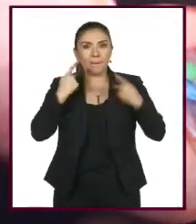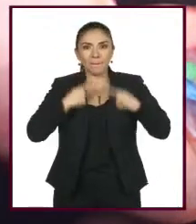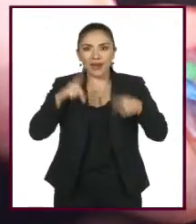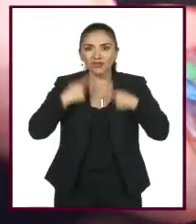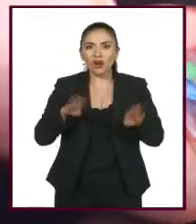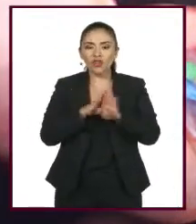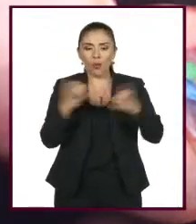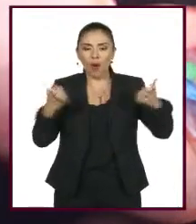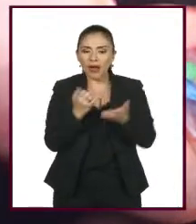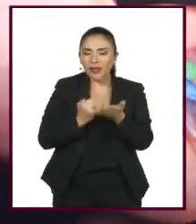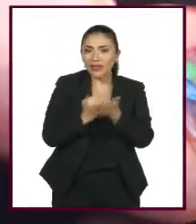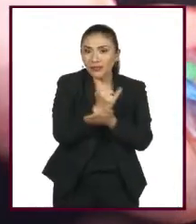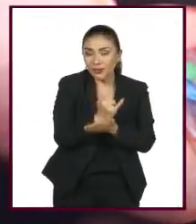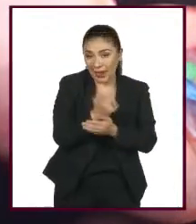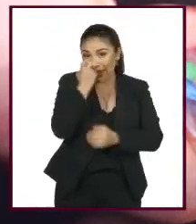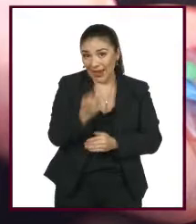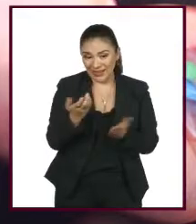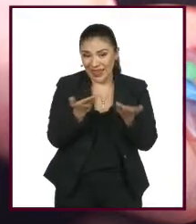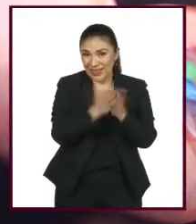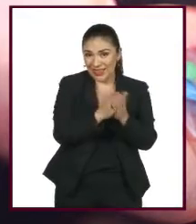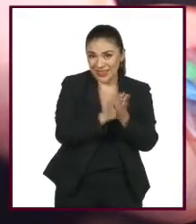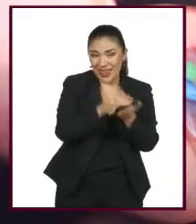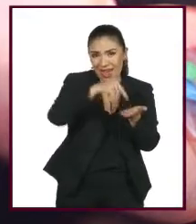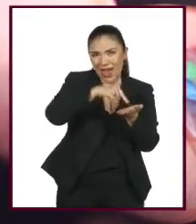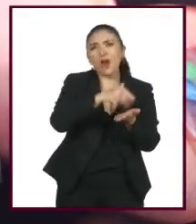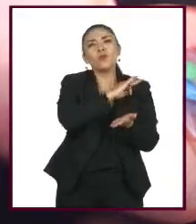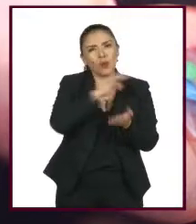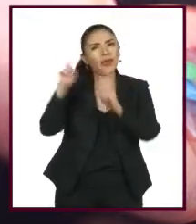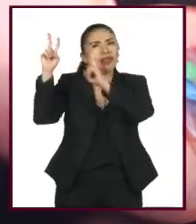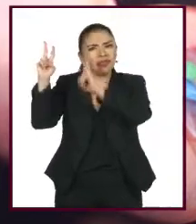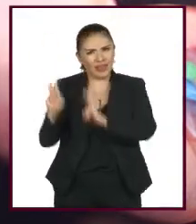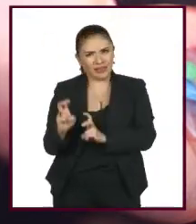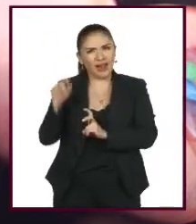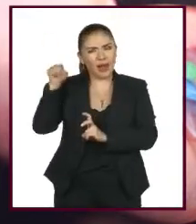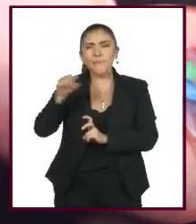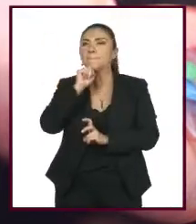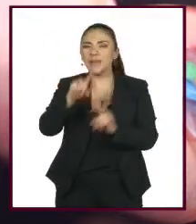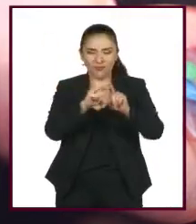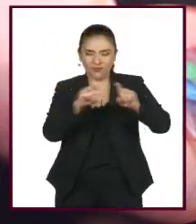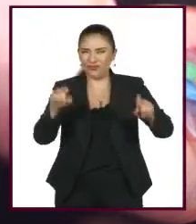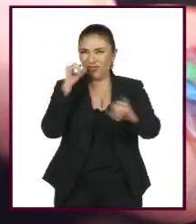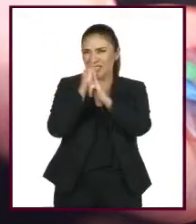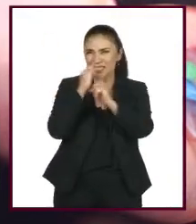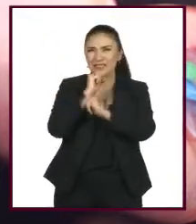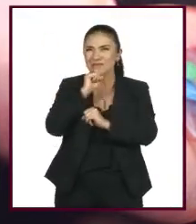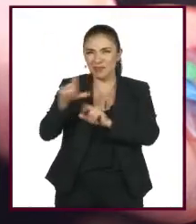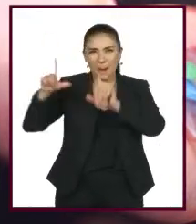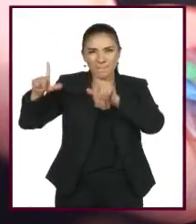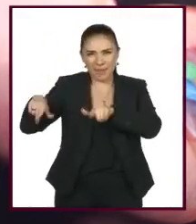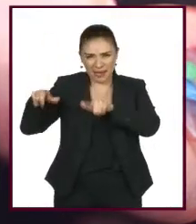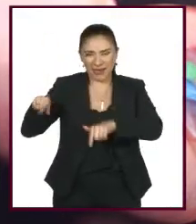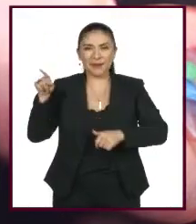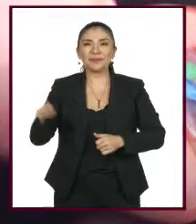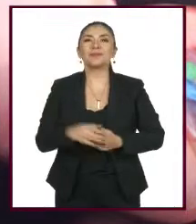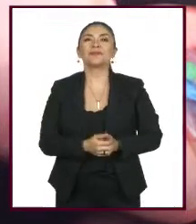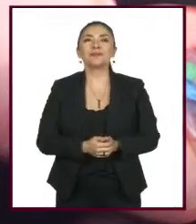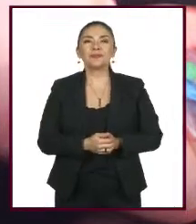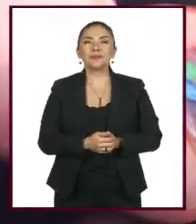de decisiones. Esta guía la pueden descargar en la misma página de la estrategia en